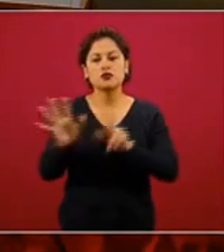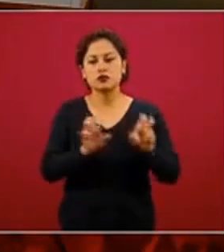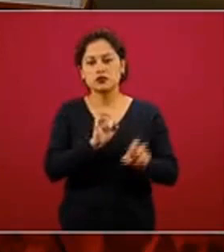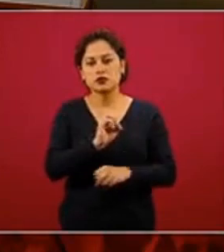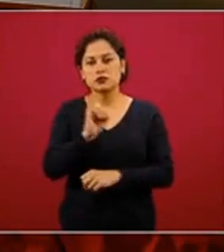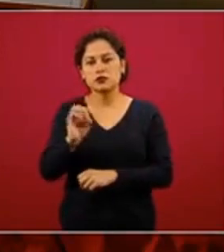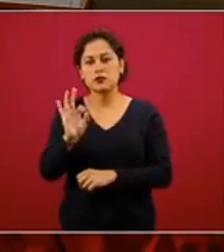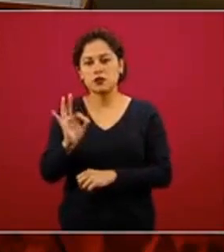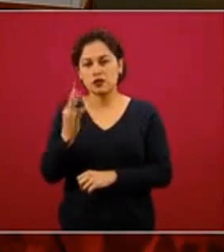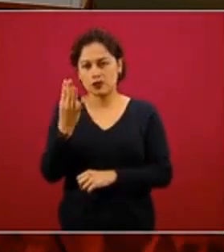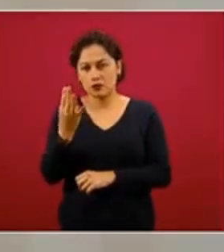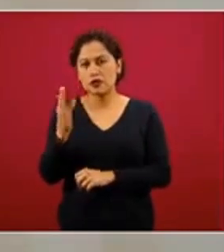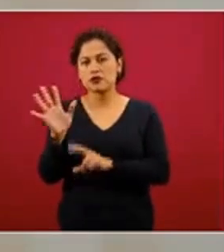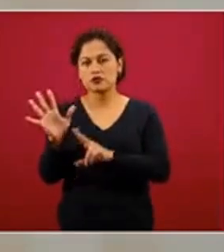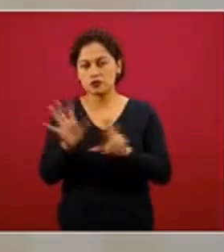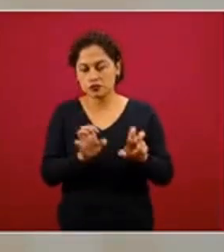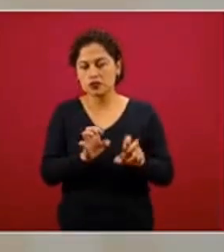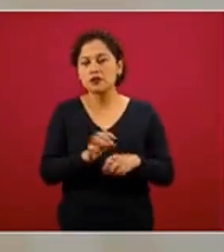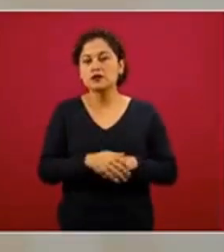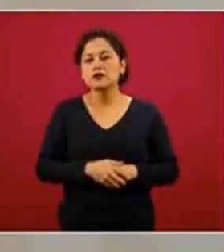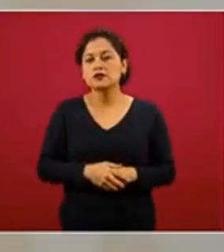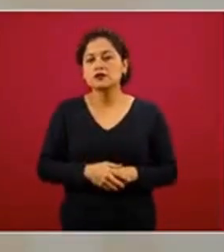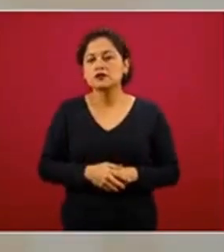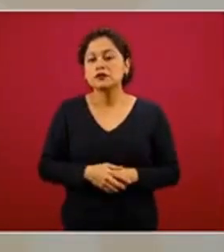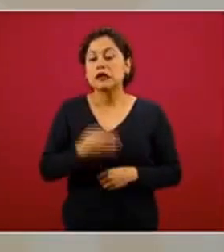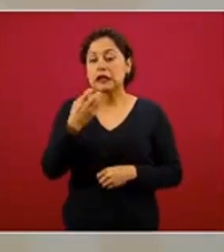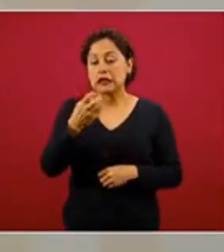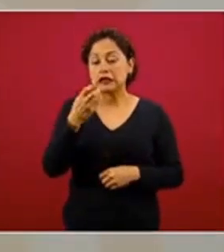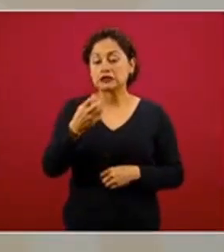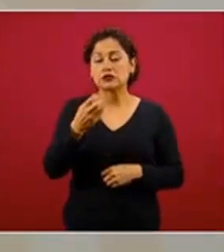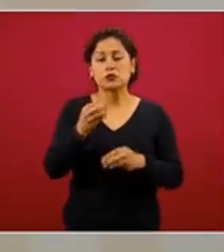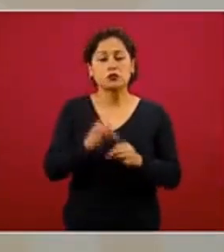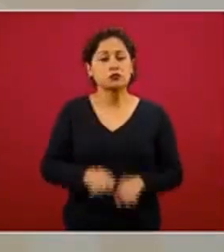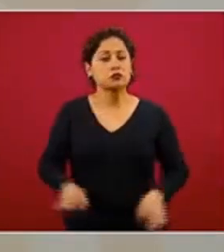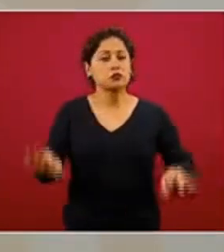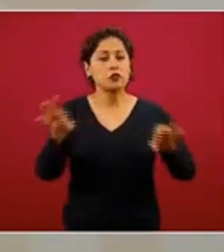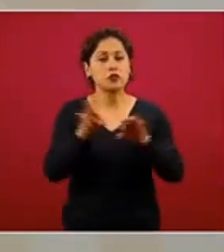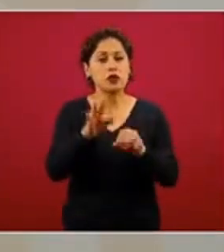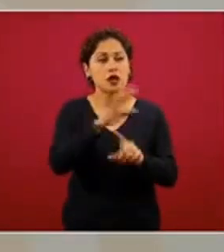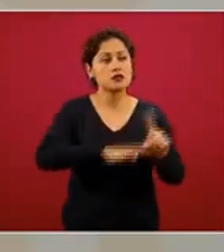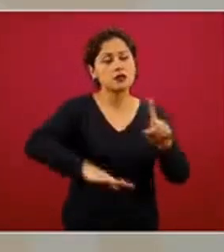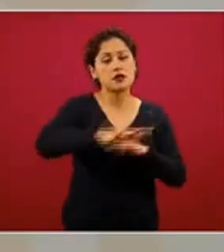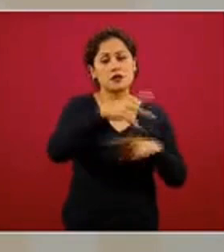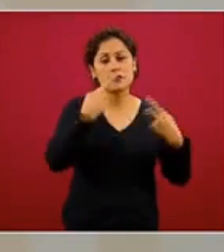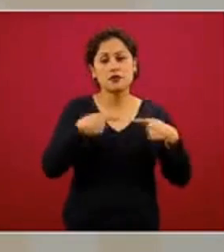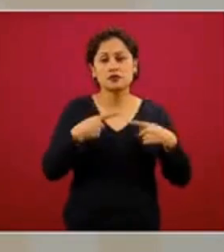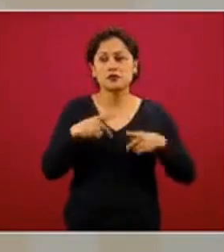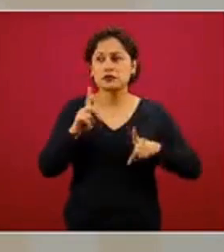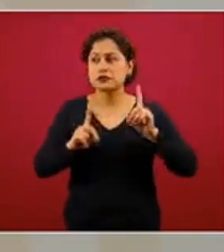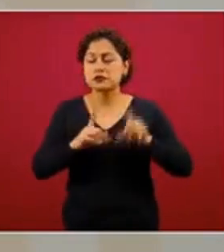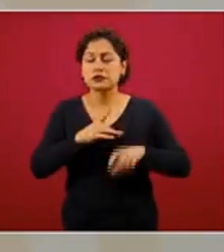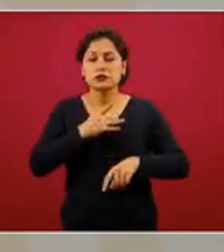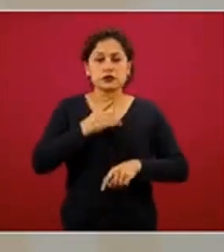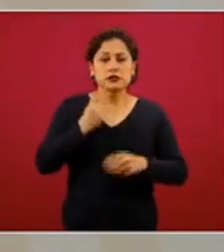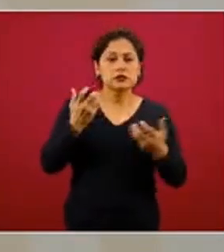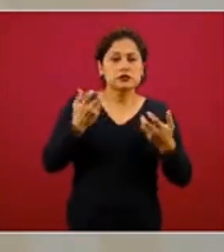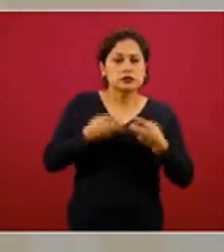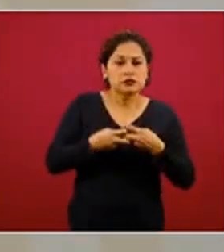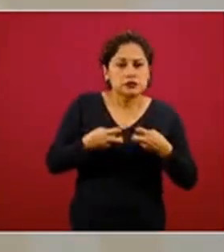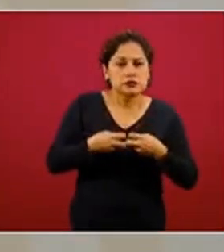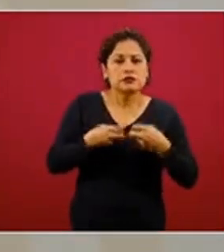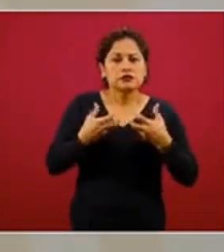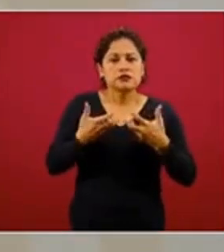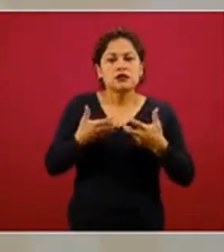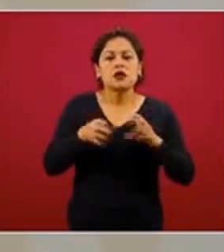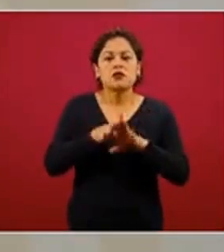800-0044-800. Una porción importante de las llamadas que se hacen son por asuntos de salud mental, contención